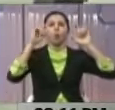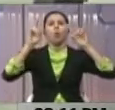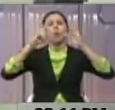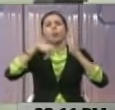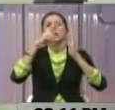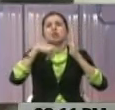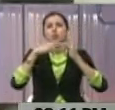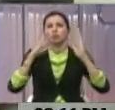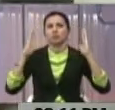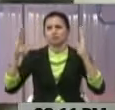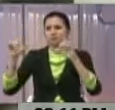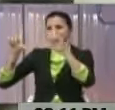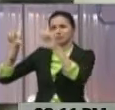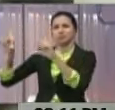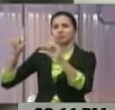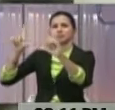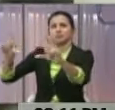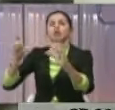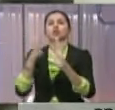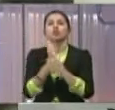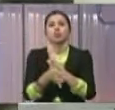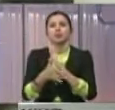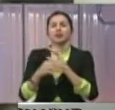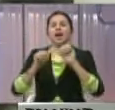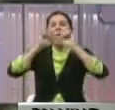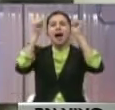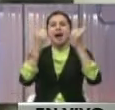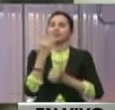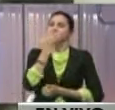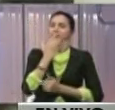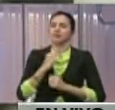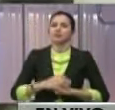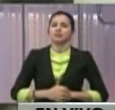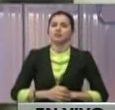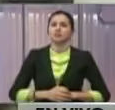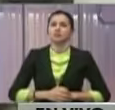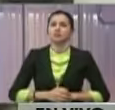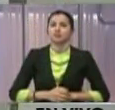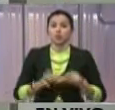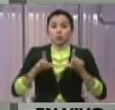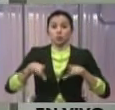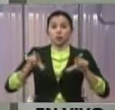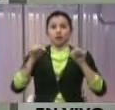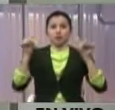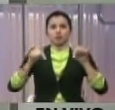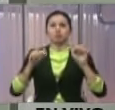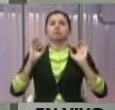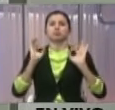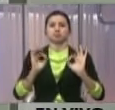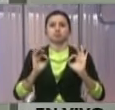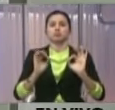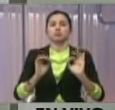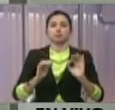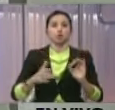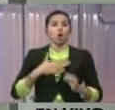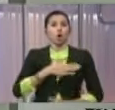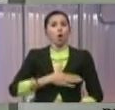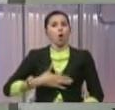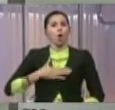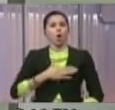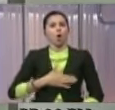grande que hay en Venezuela sobre arte africano y absolutamente caribeño, sus instalaciones acorde para que estén